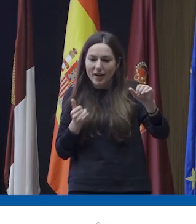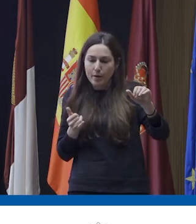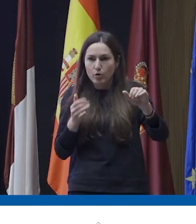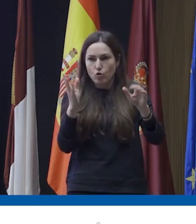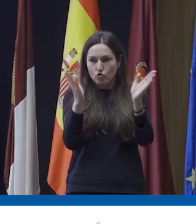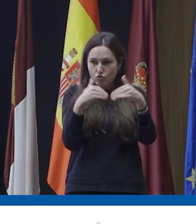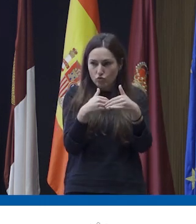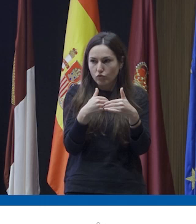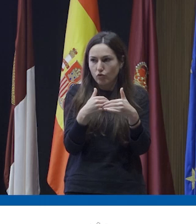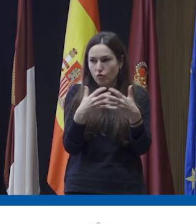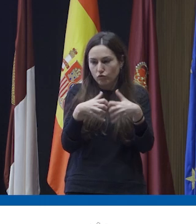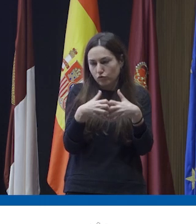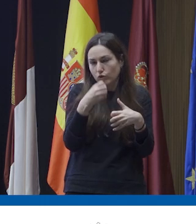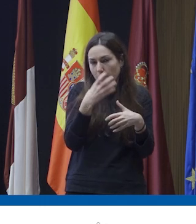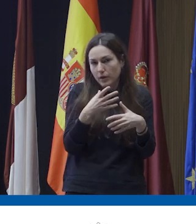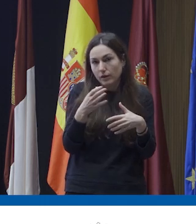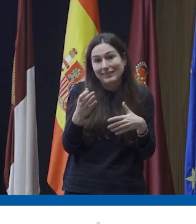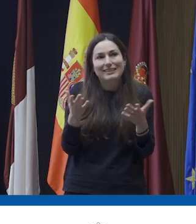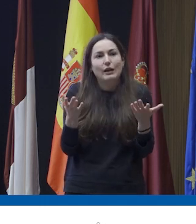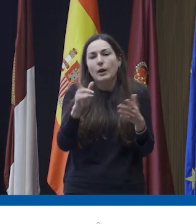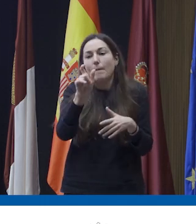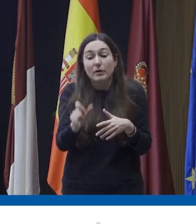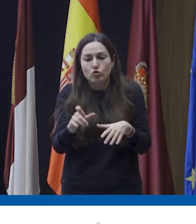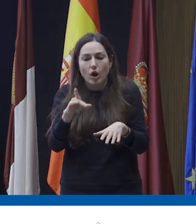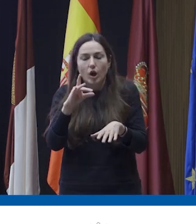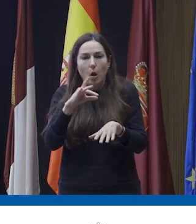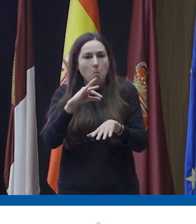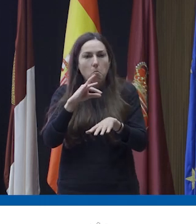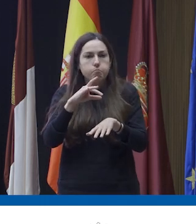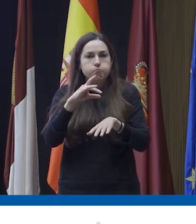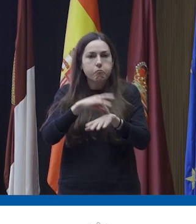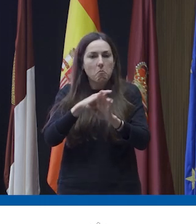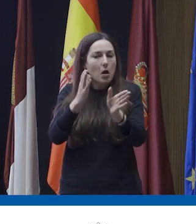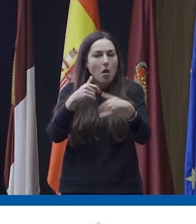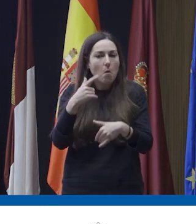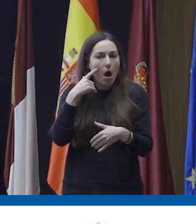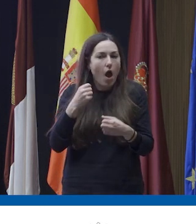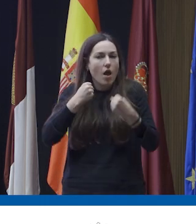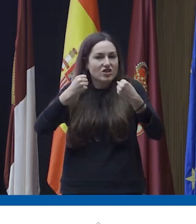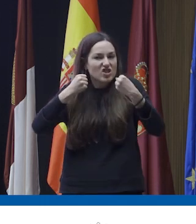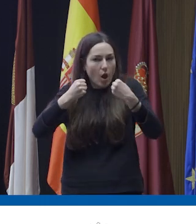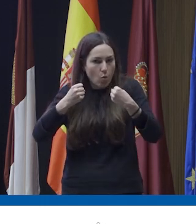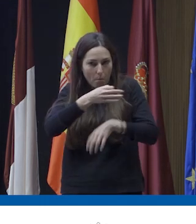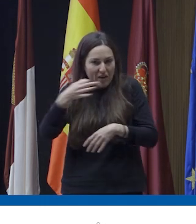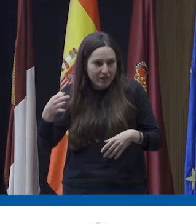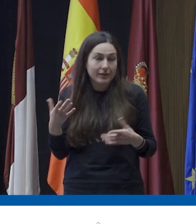bajas visiones, pues que un paciente que esté totalmente sano. Esas expectativas de visión hay que discutirlas antes de la